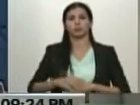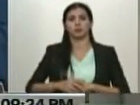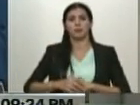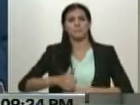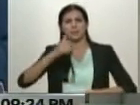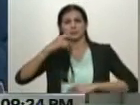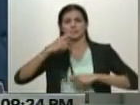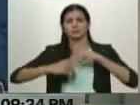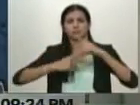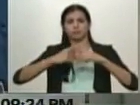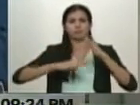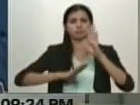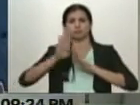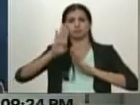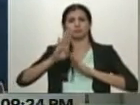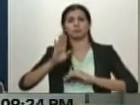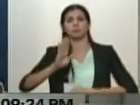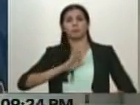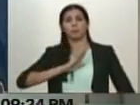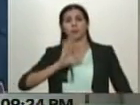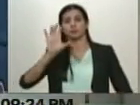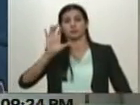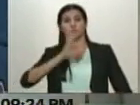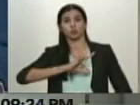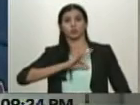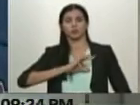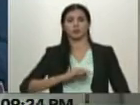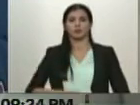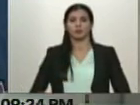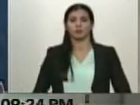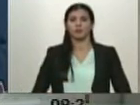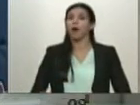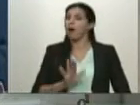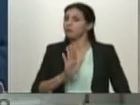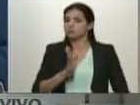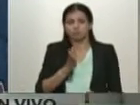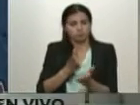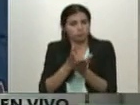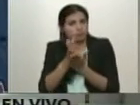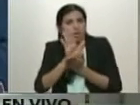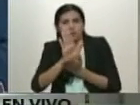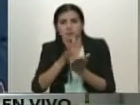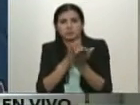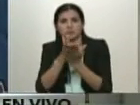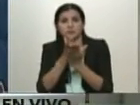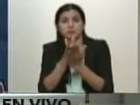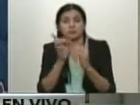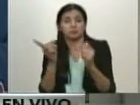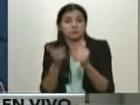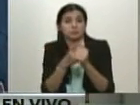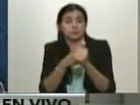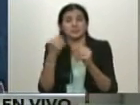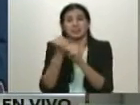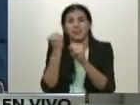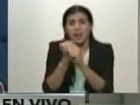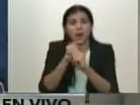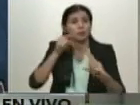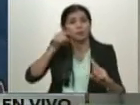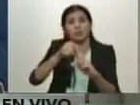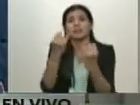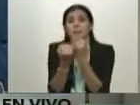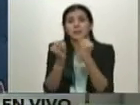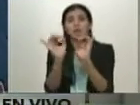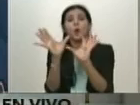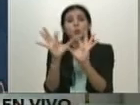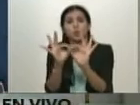de nuestro país, de nuestra sociedad. Este es el camino del trabajo, de la integración, de la unión, el camino de la independencia,